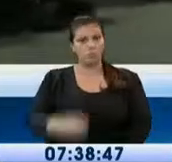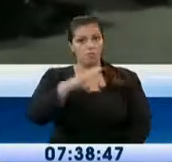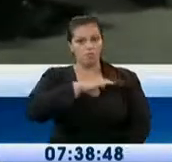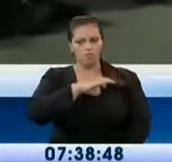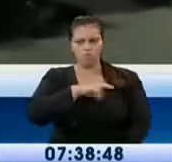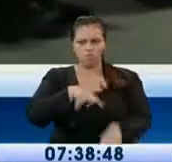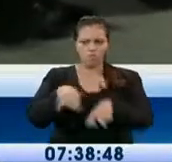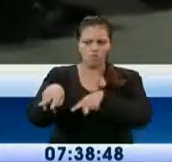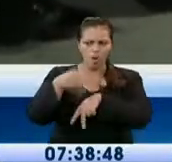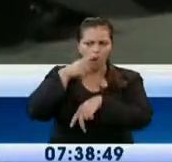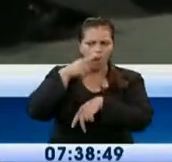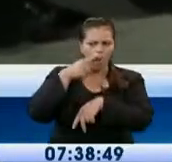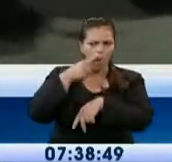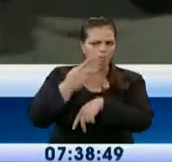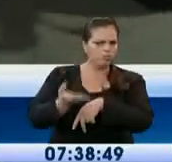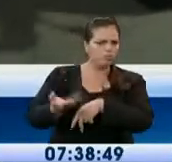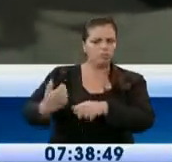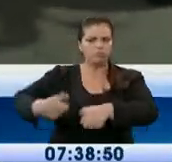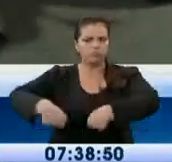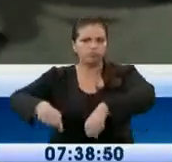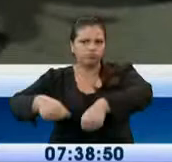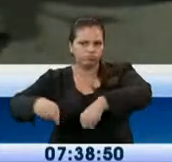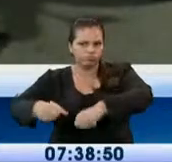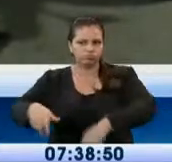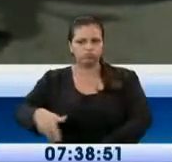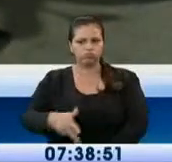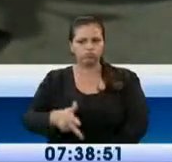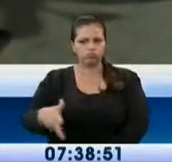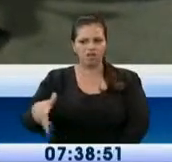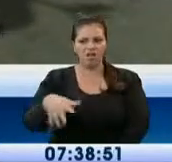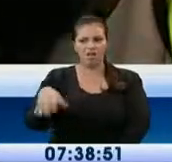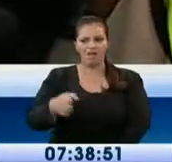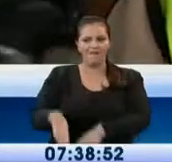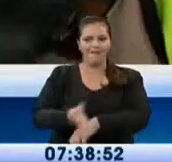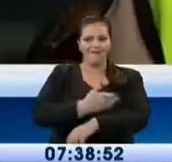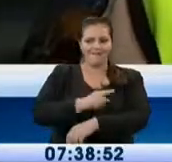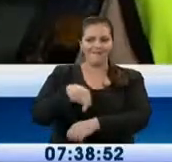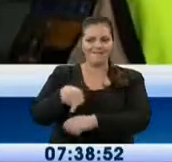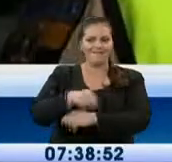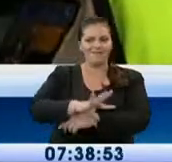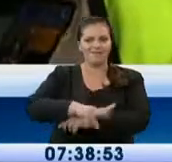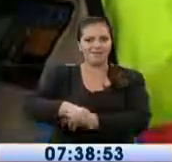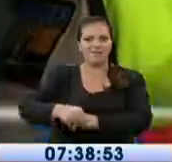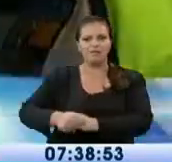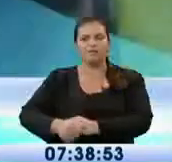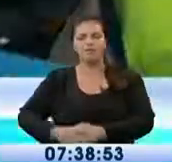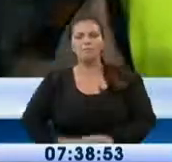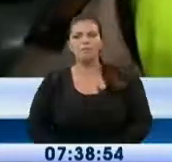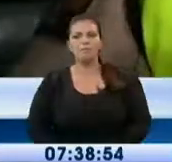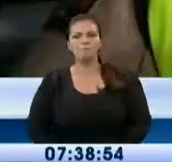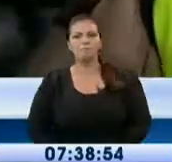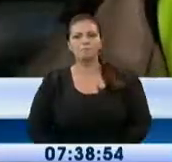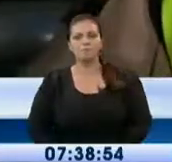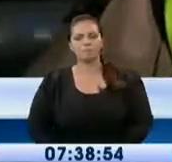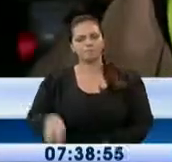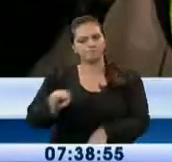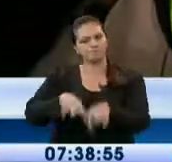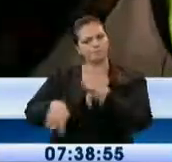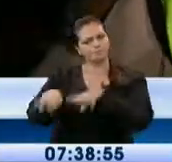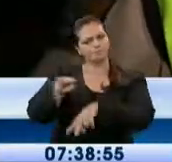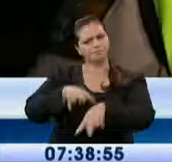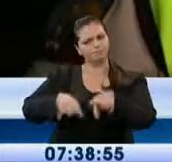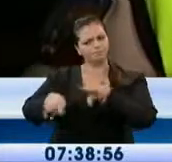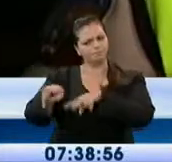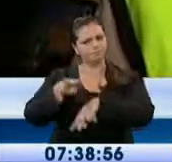sujeto que se movilizaba en una moto presuntamente robada. Al revisar el personal policial, pudo verificar que la moto